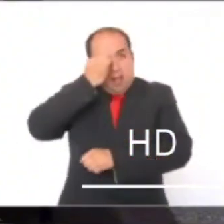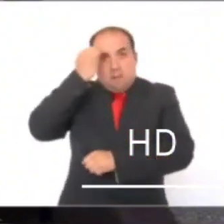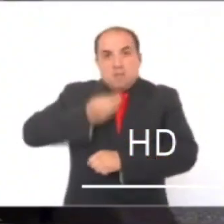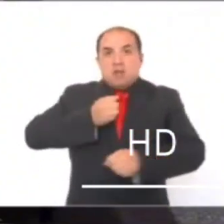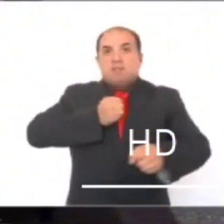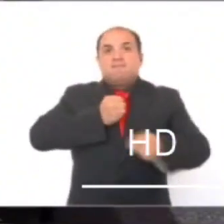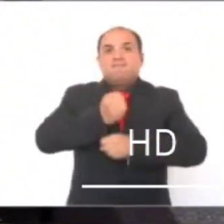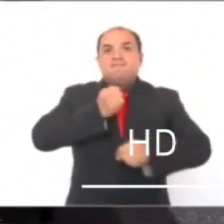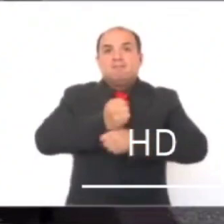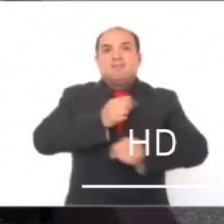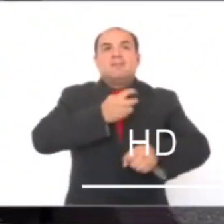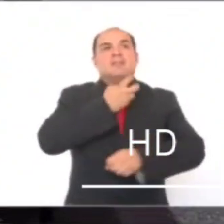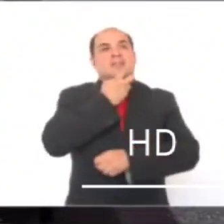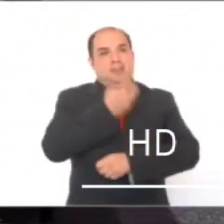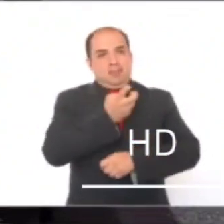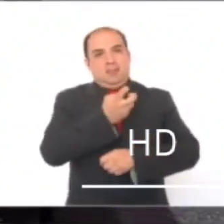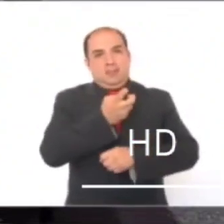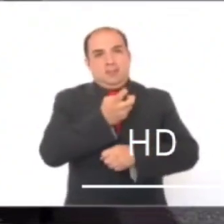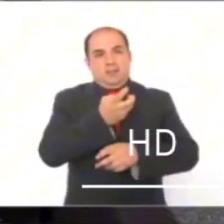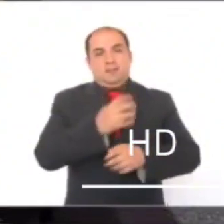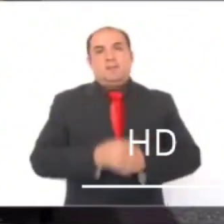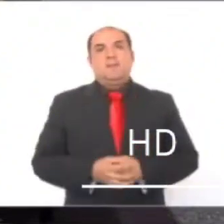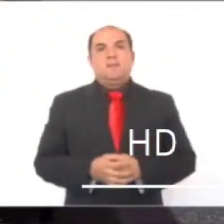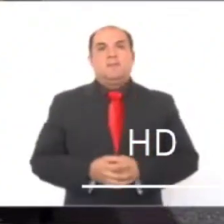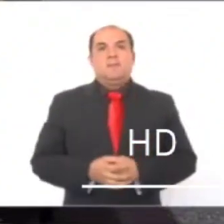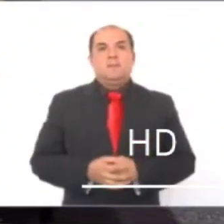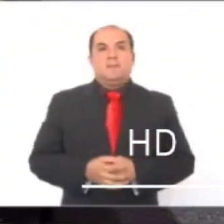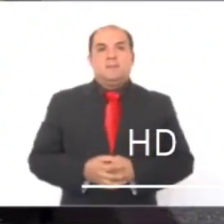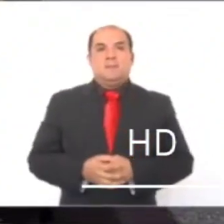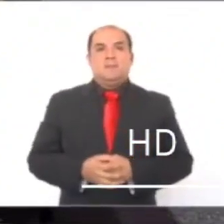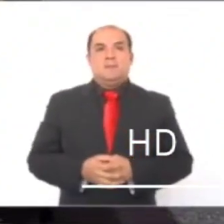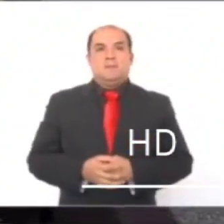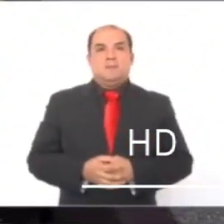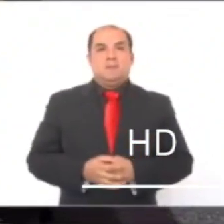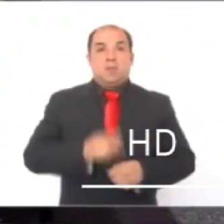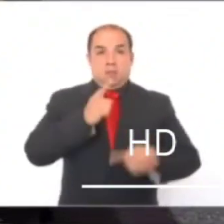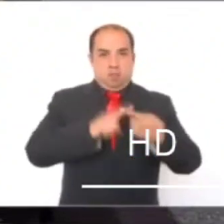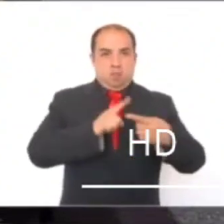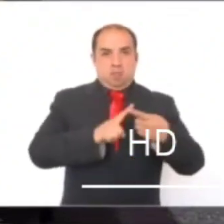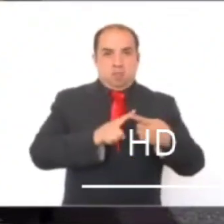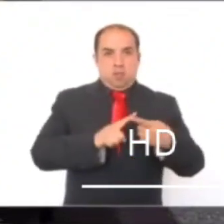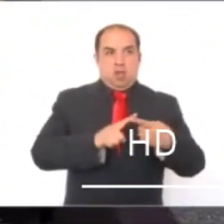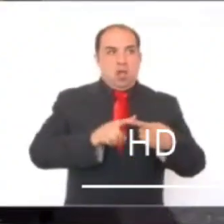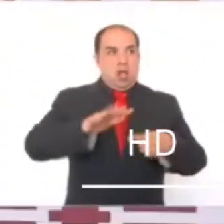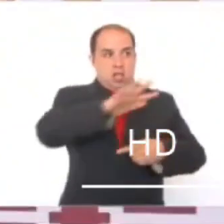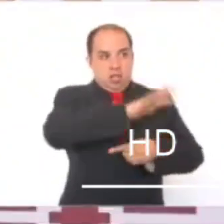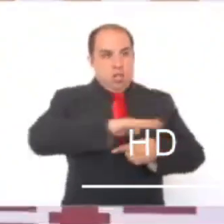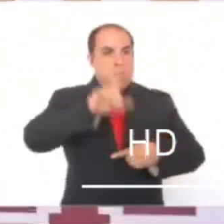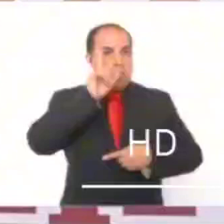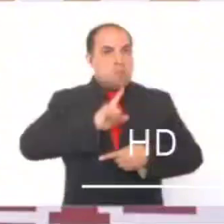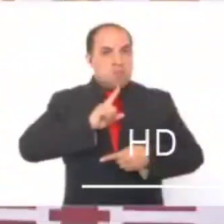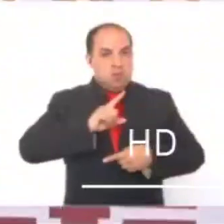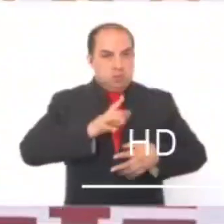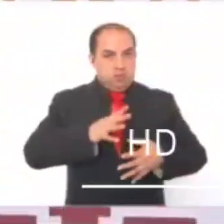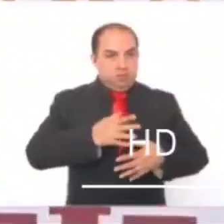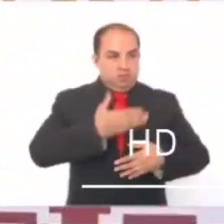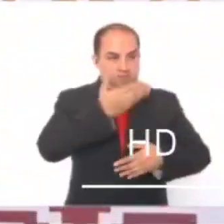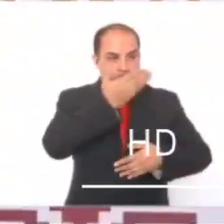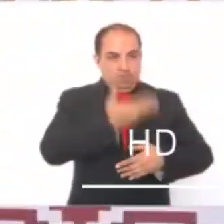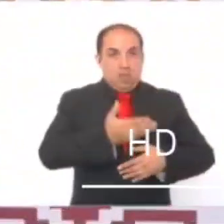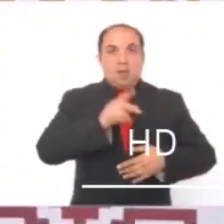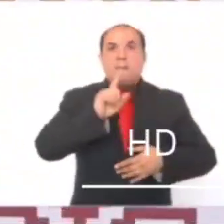las violencias es esa, la que primero por ser mujeres, pero que nos